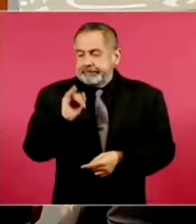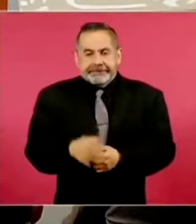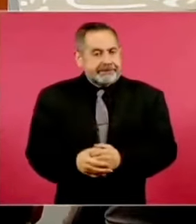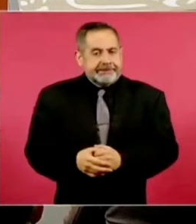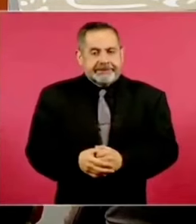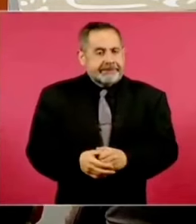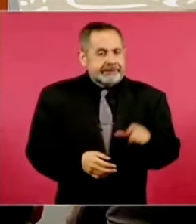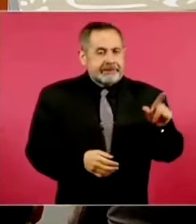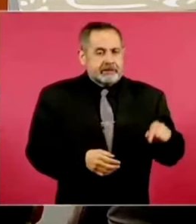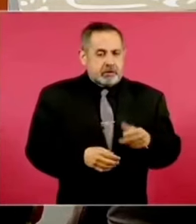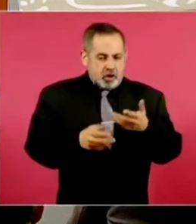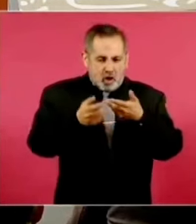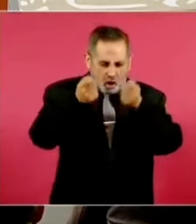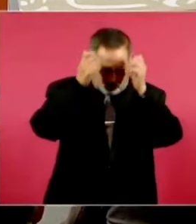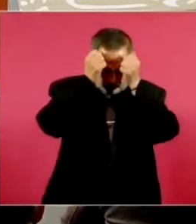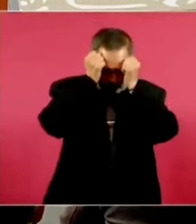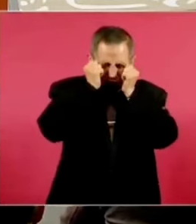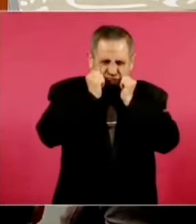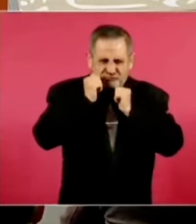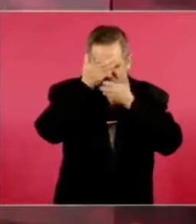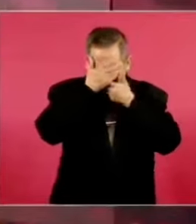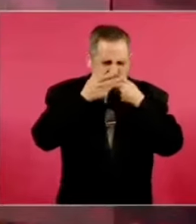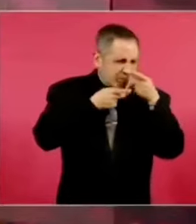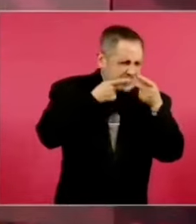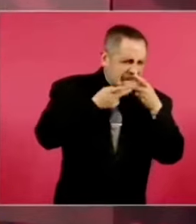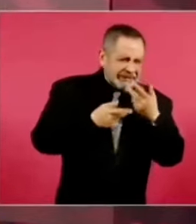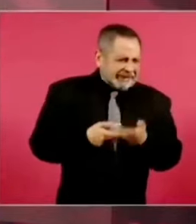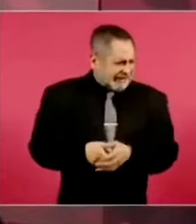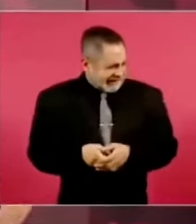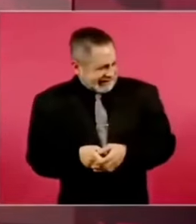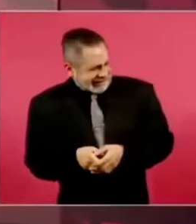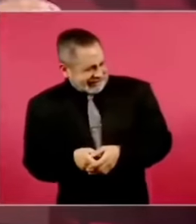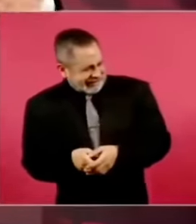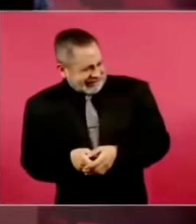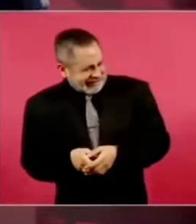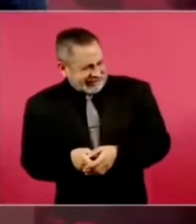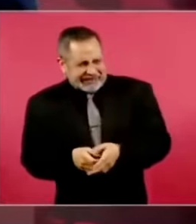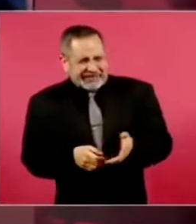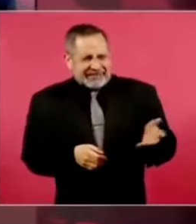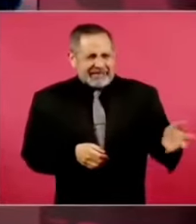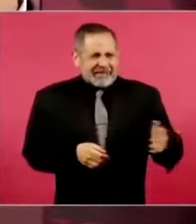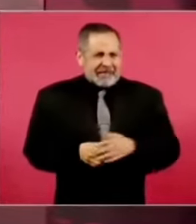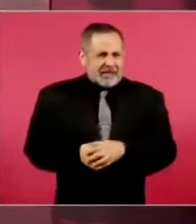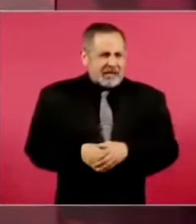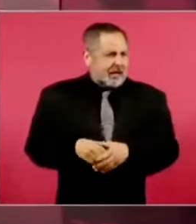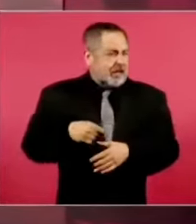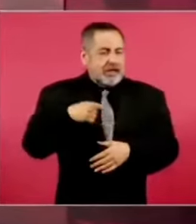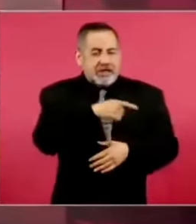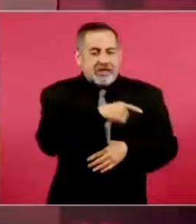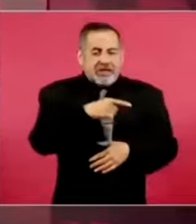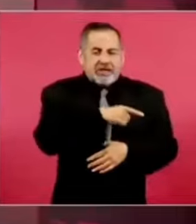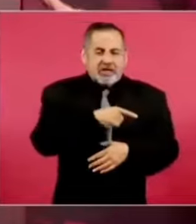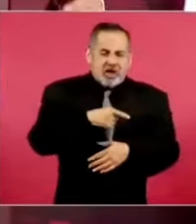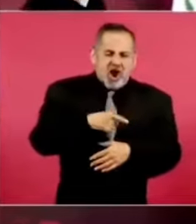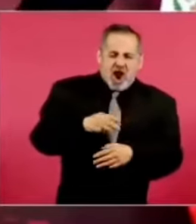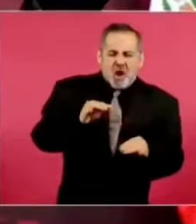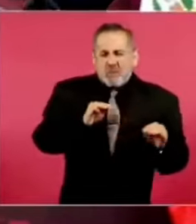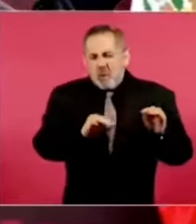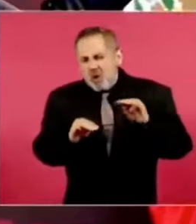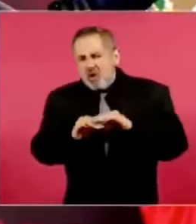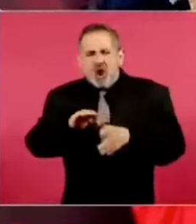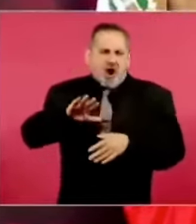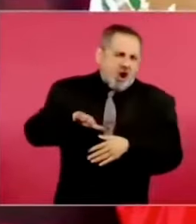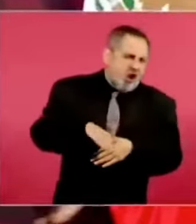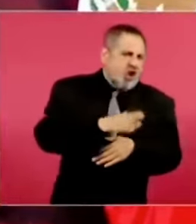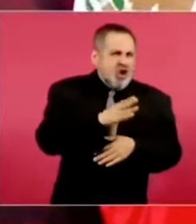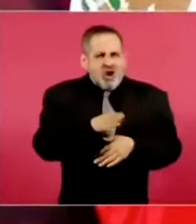un encapuchado, pero además que tiene que atravesar sierras, me dicen, ¿no?, para poder llegar a donde está